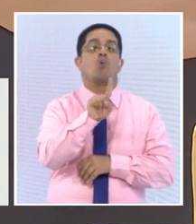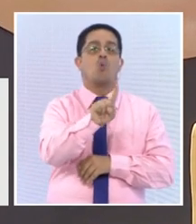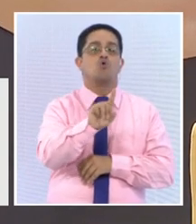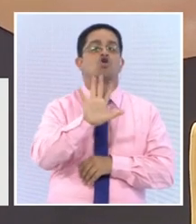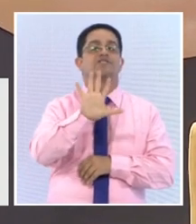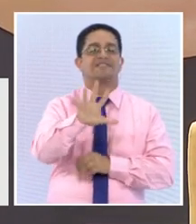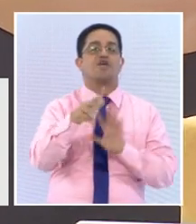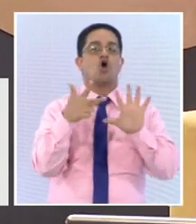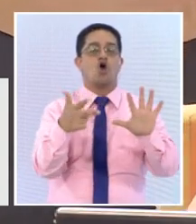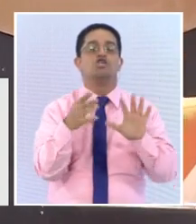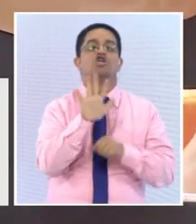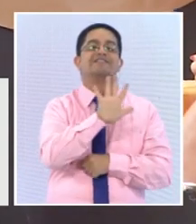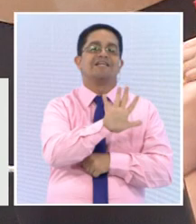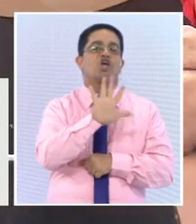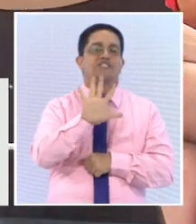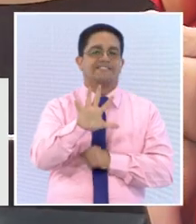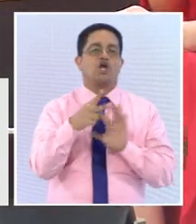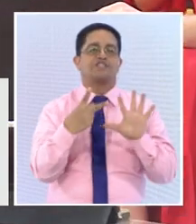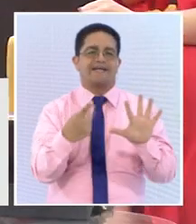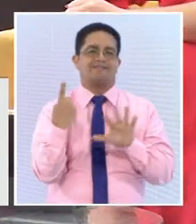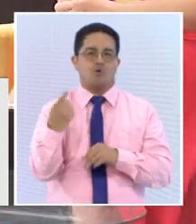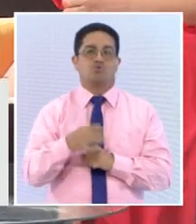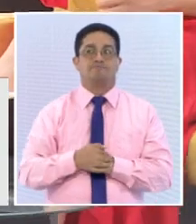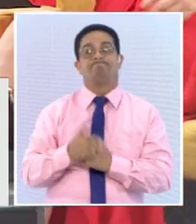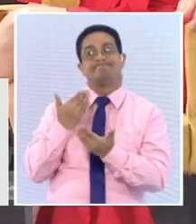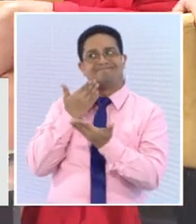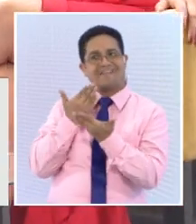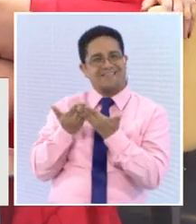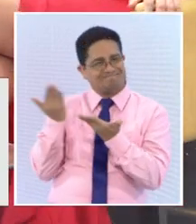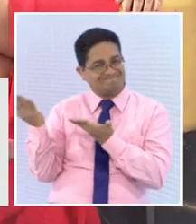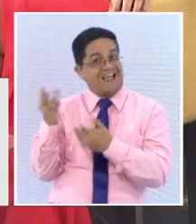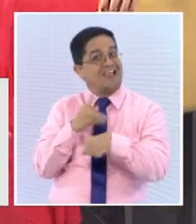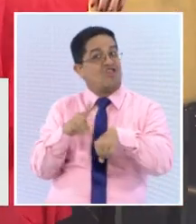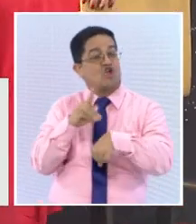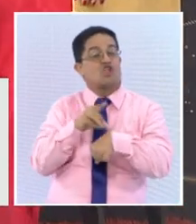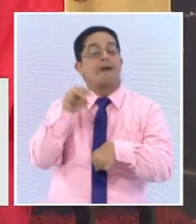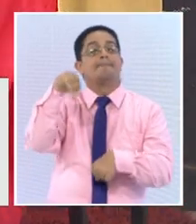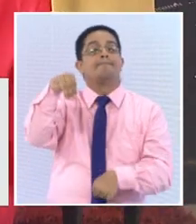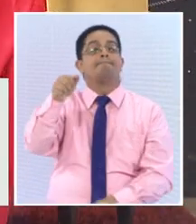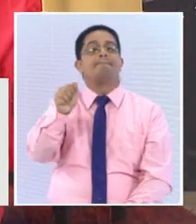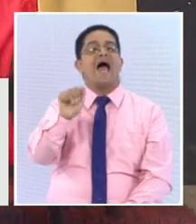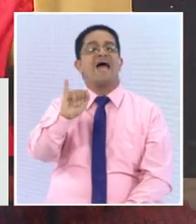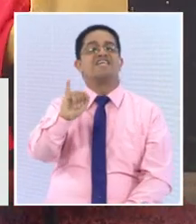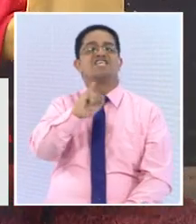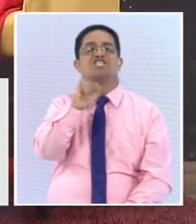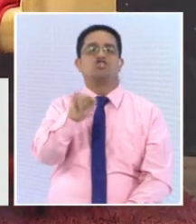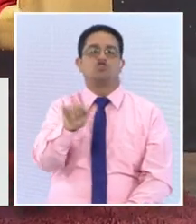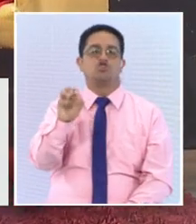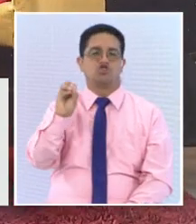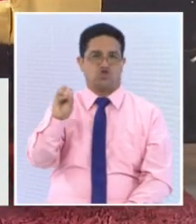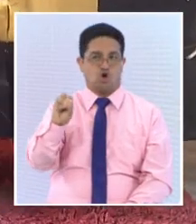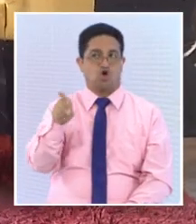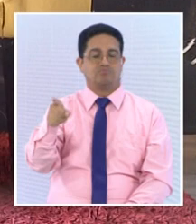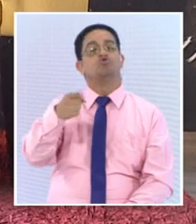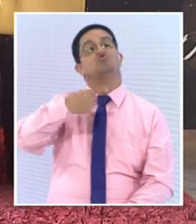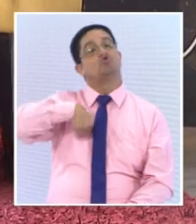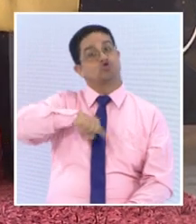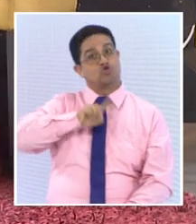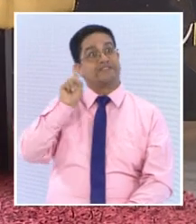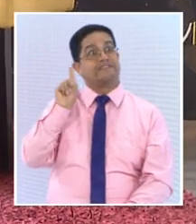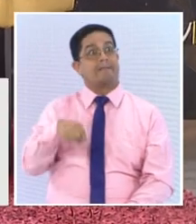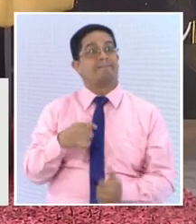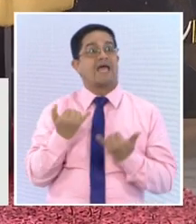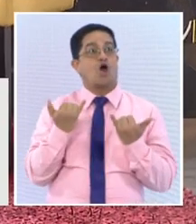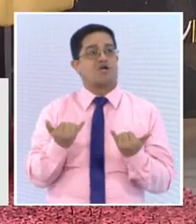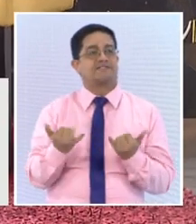0424-158-5571. Gracias por estar con nosotros una vez más. Gracias. Estuvimos conversando con el doctor Leopoldo Maizo, médico traumatólogo. Nosotros también a esta hora